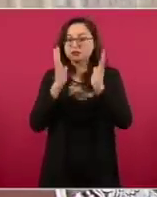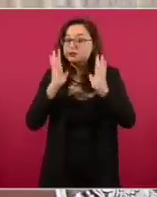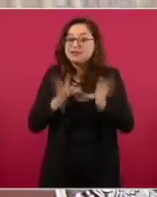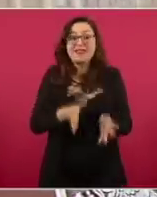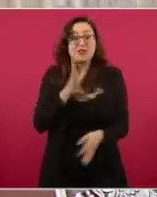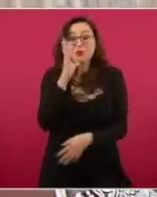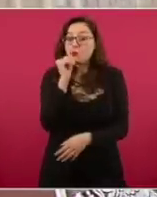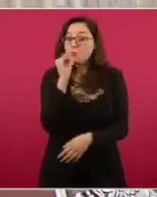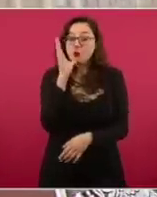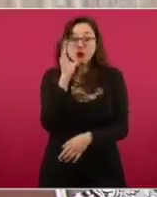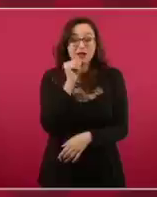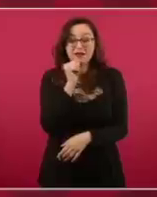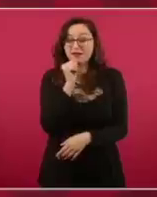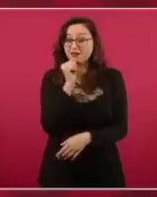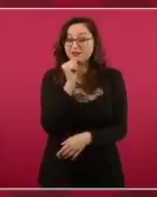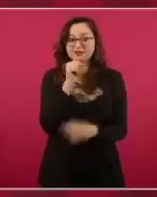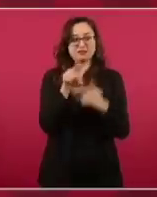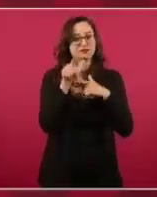industriales,